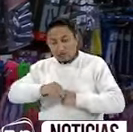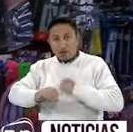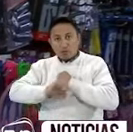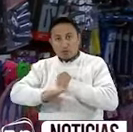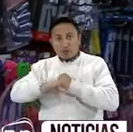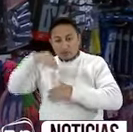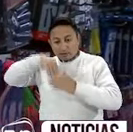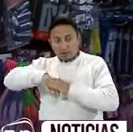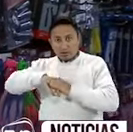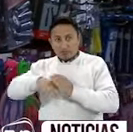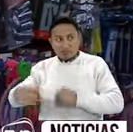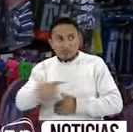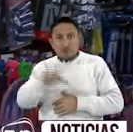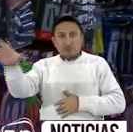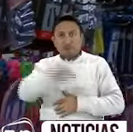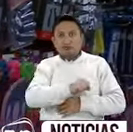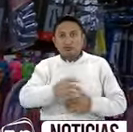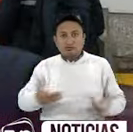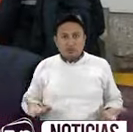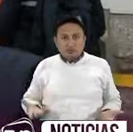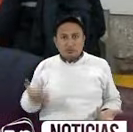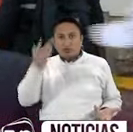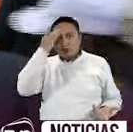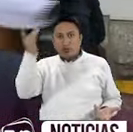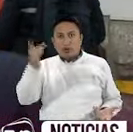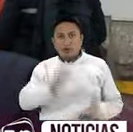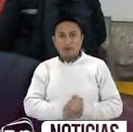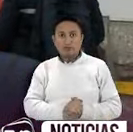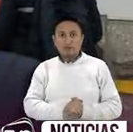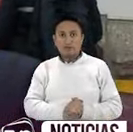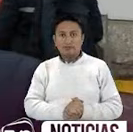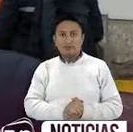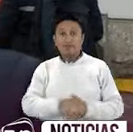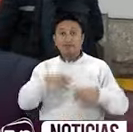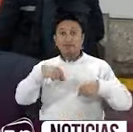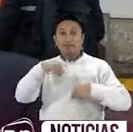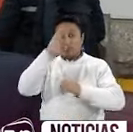está interna, simplemente la retiran? Que el objetivo finalmente es que